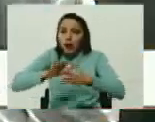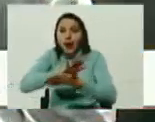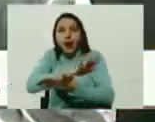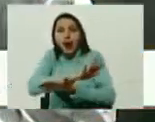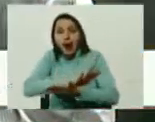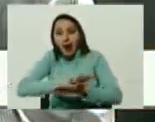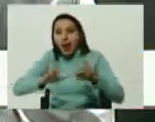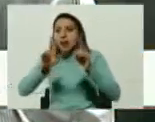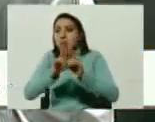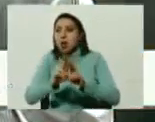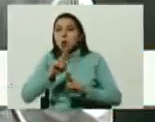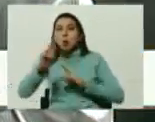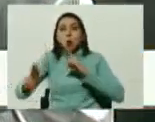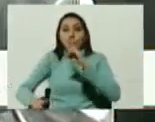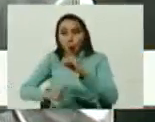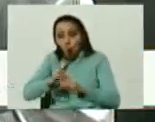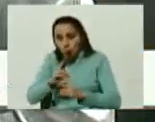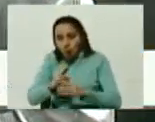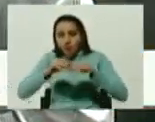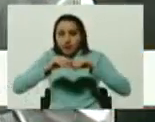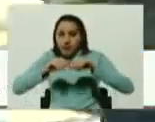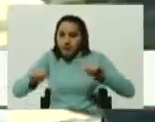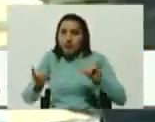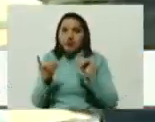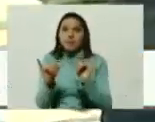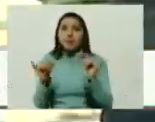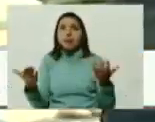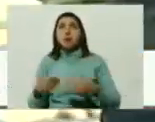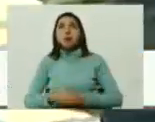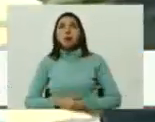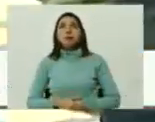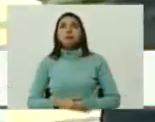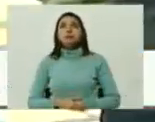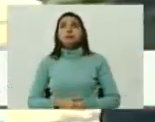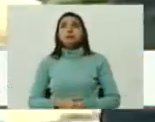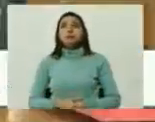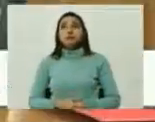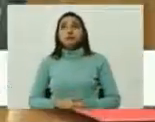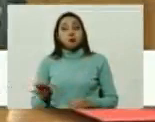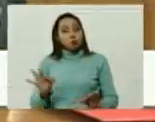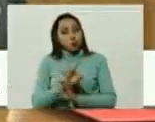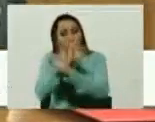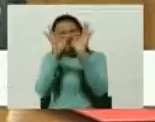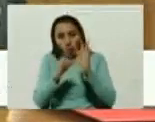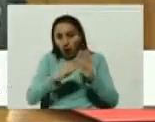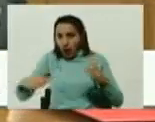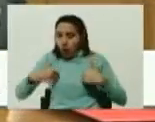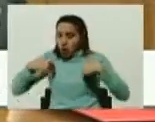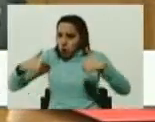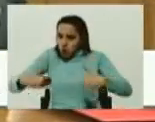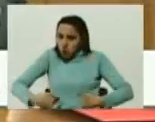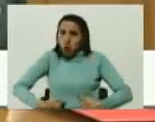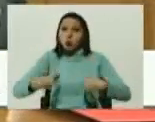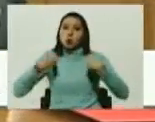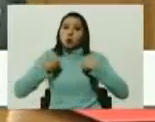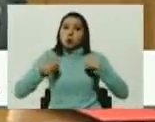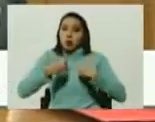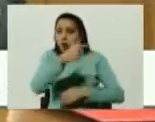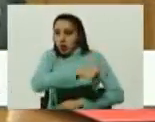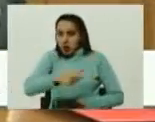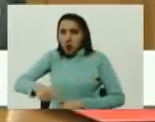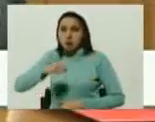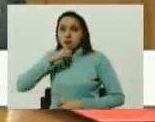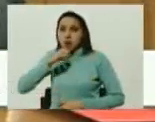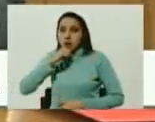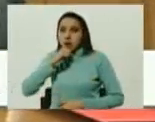universal y territorializada como conoce como reconocimiento al derecho humano a la vida y como